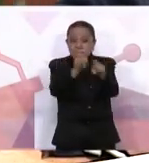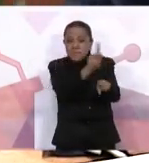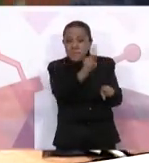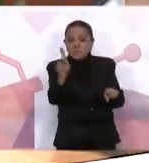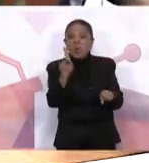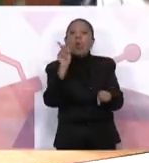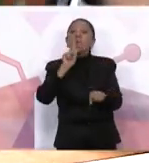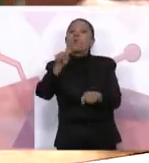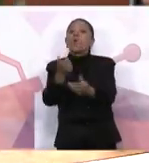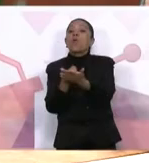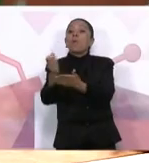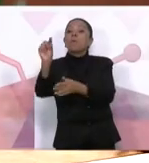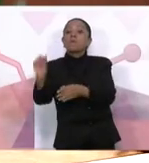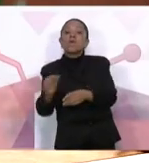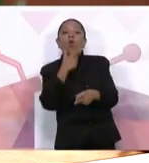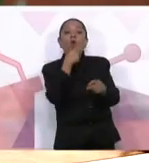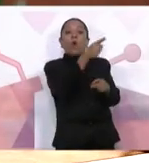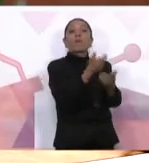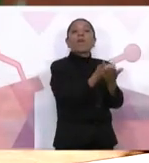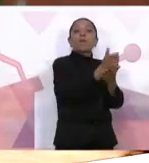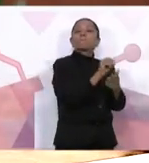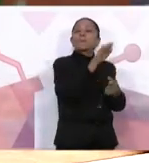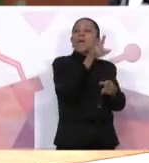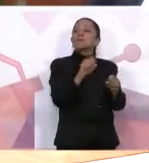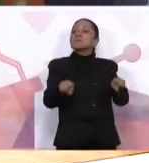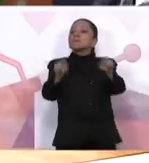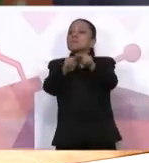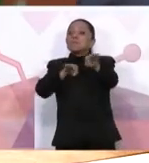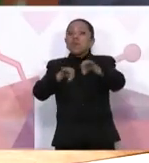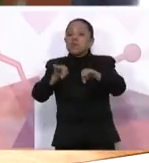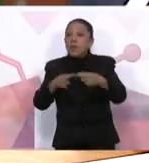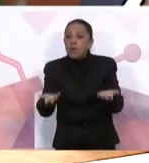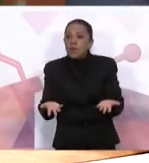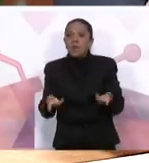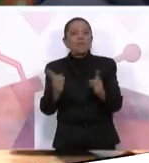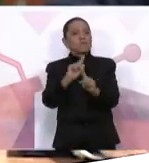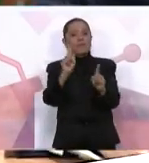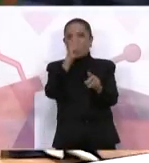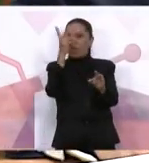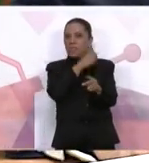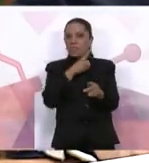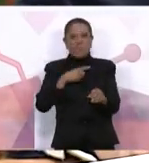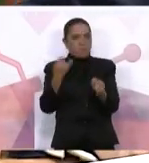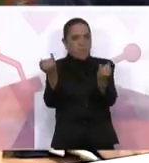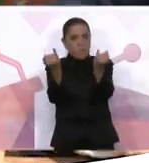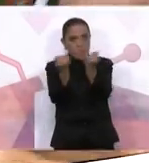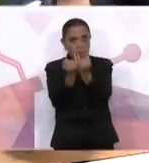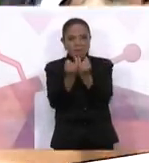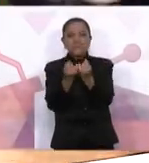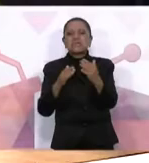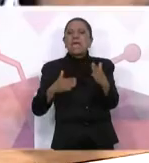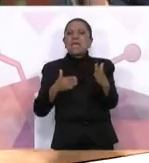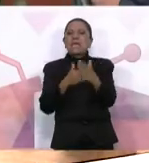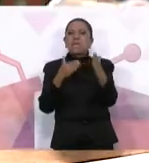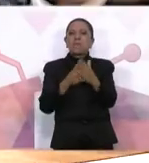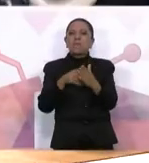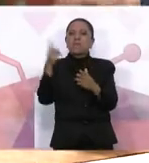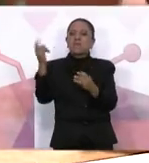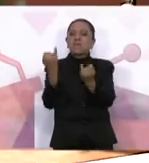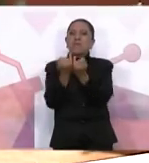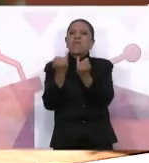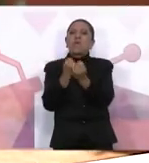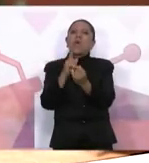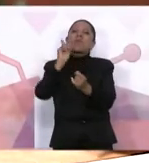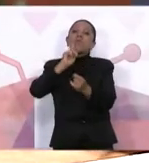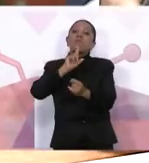las empresas que contratan a las mujeres hay que impedir que se margina la mujer por la cuestión del embarazo y de